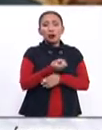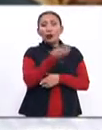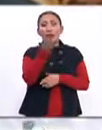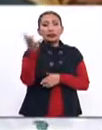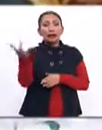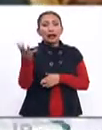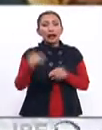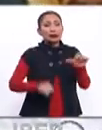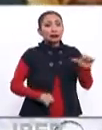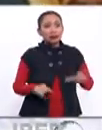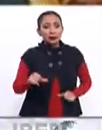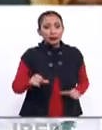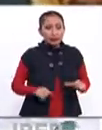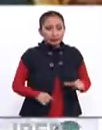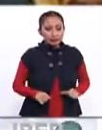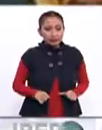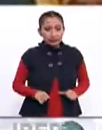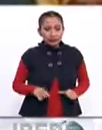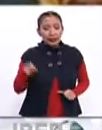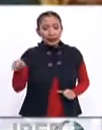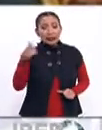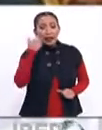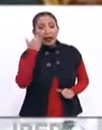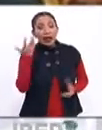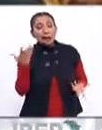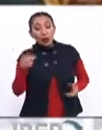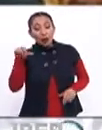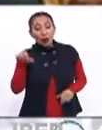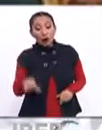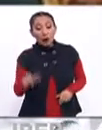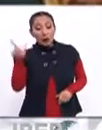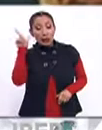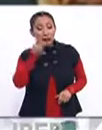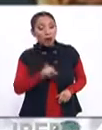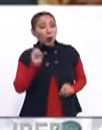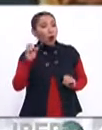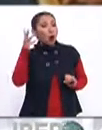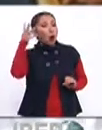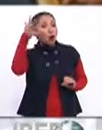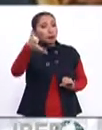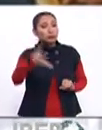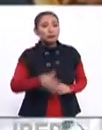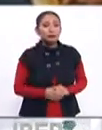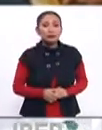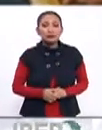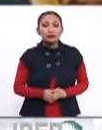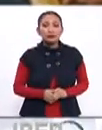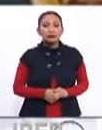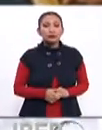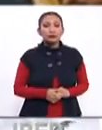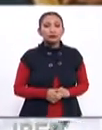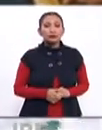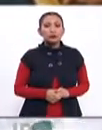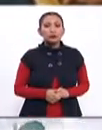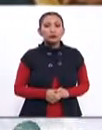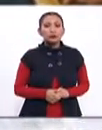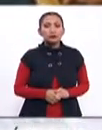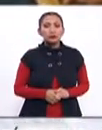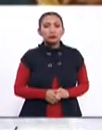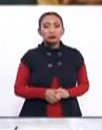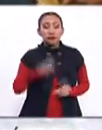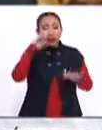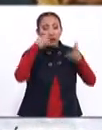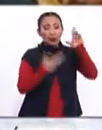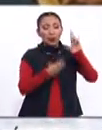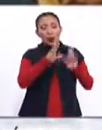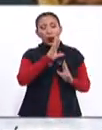cualquier acción que se pretenda hoy, mañana o cuando se pretenda. Y la